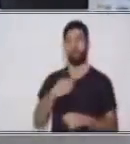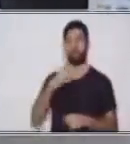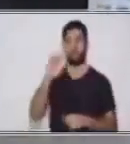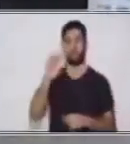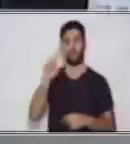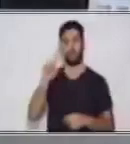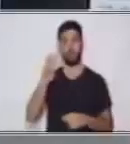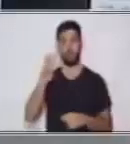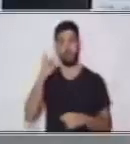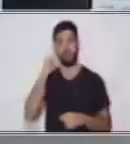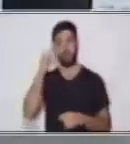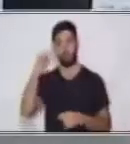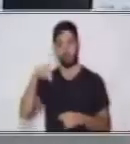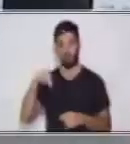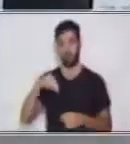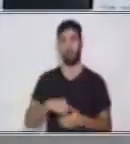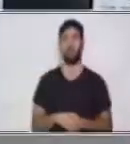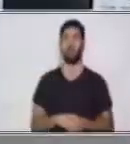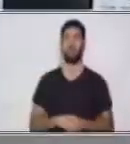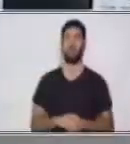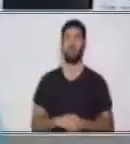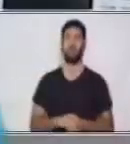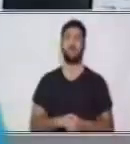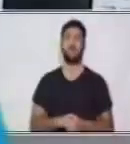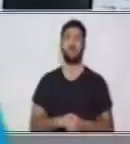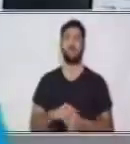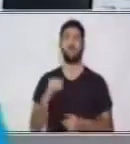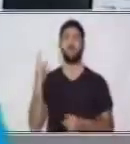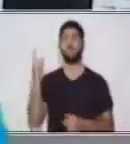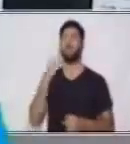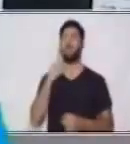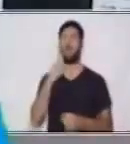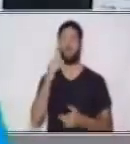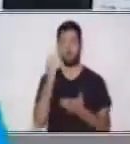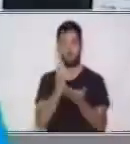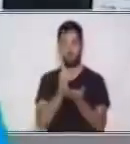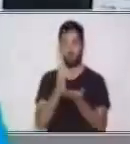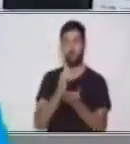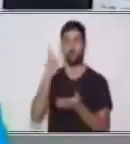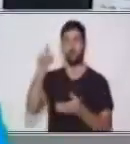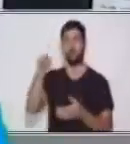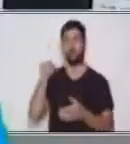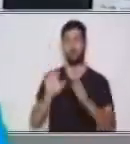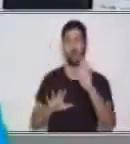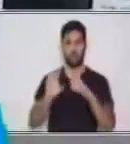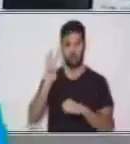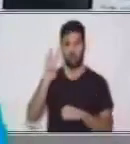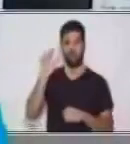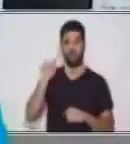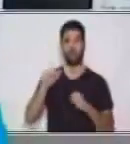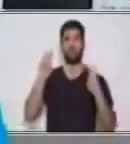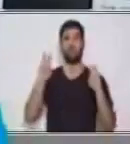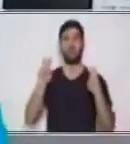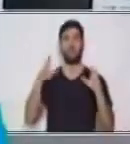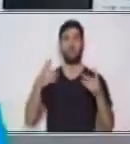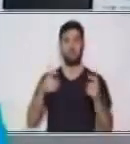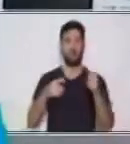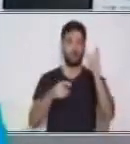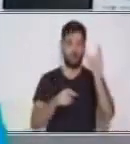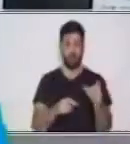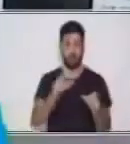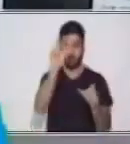López, director de la Escuela República de Panamá en Zona 13, y en esta oportunidad desarrollaré el tema de gráfica